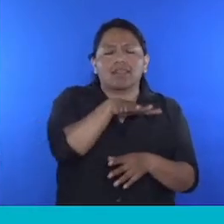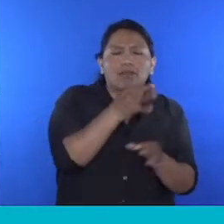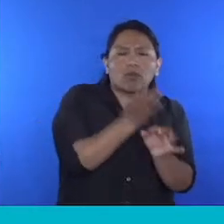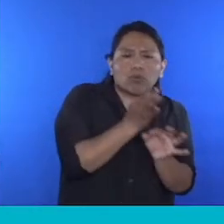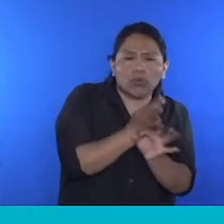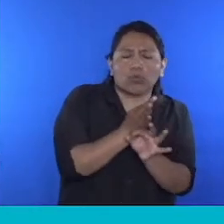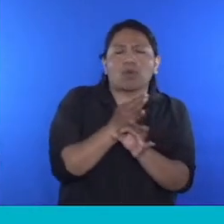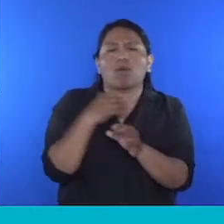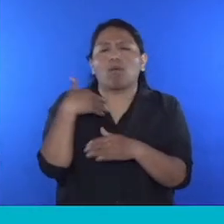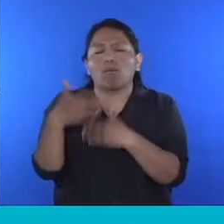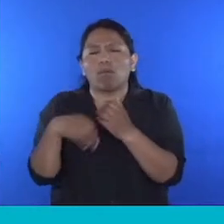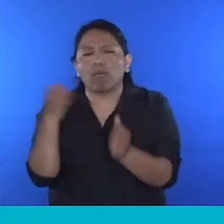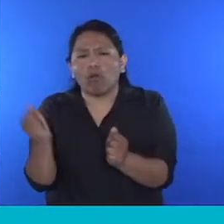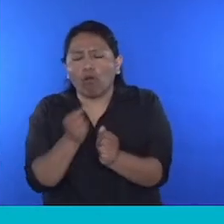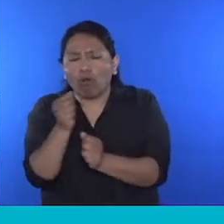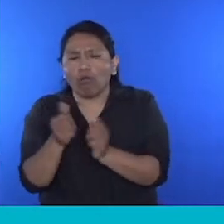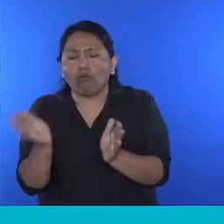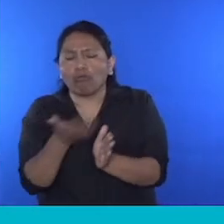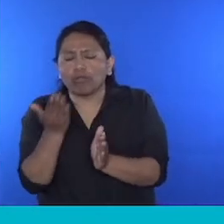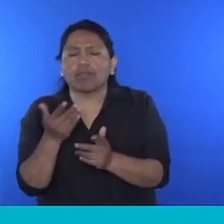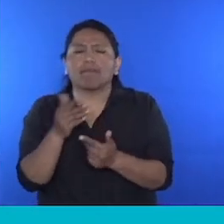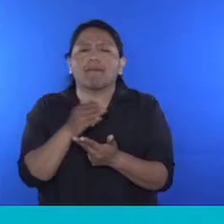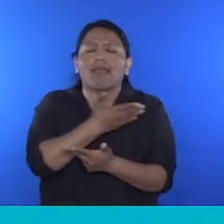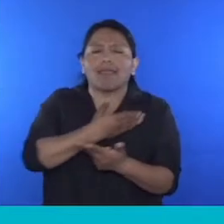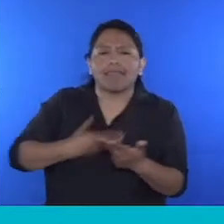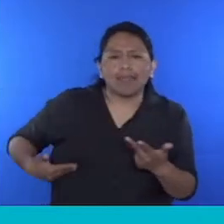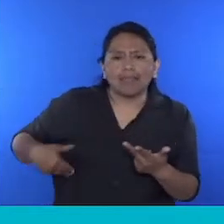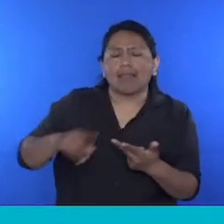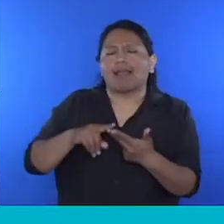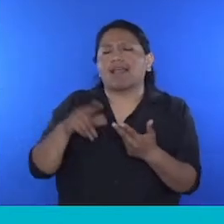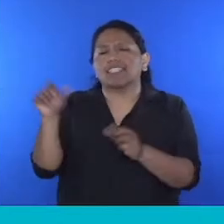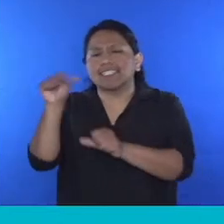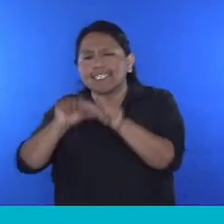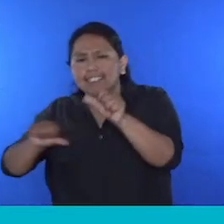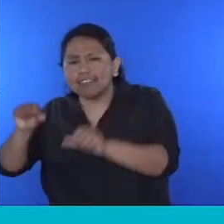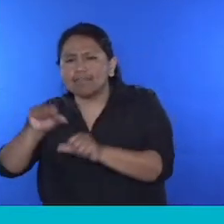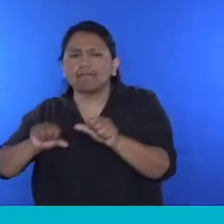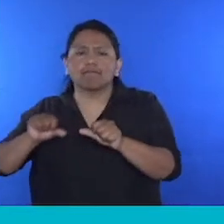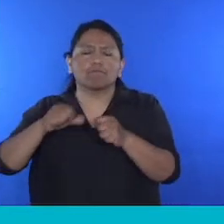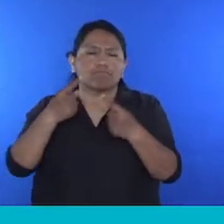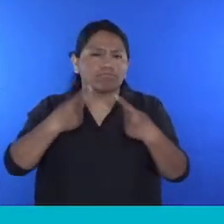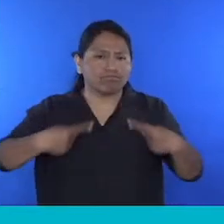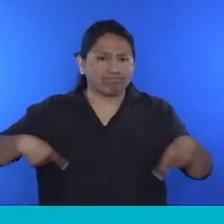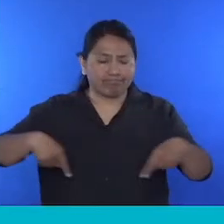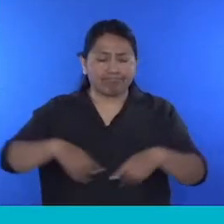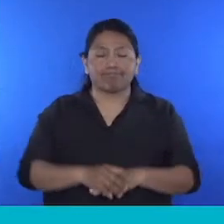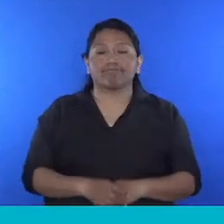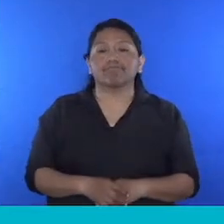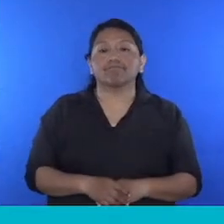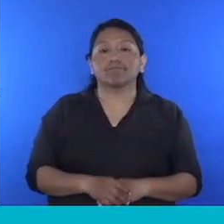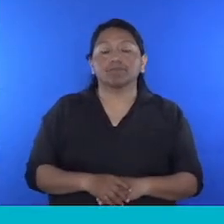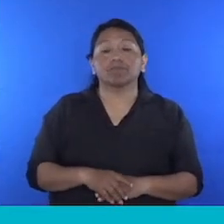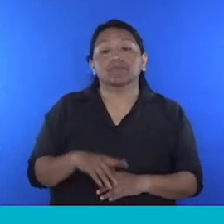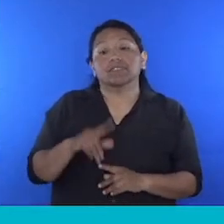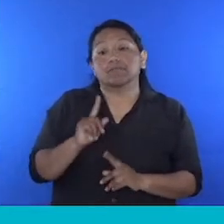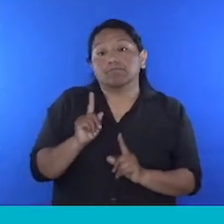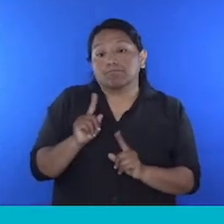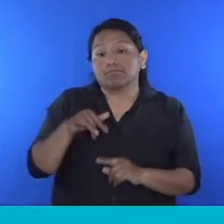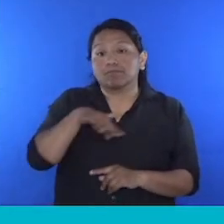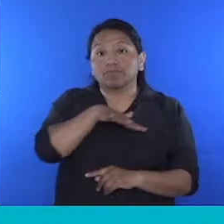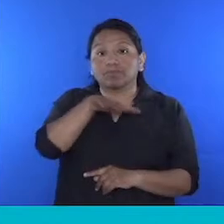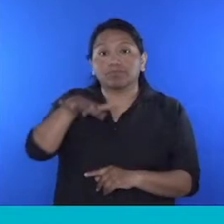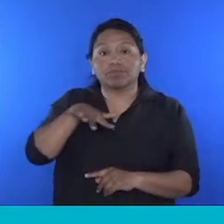educativas, productivas, estatales, científicas. Y espacio en donde